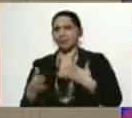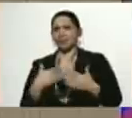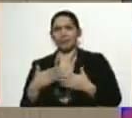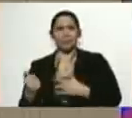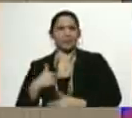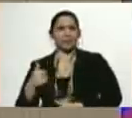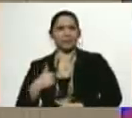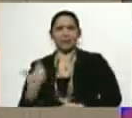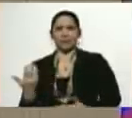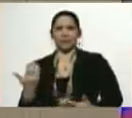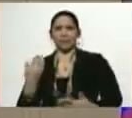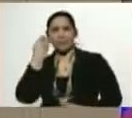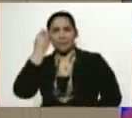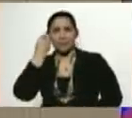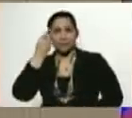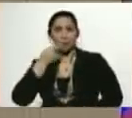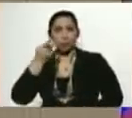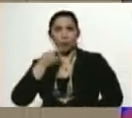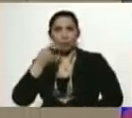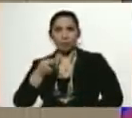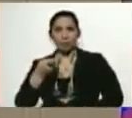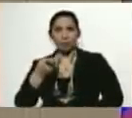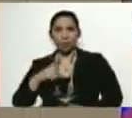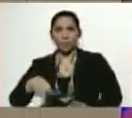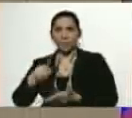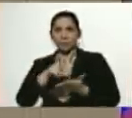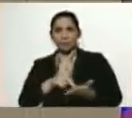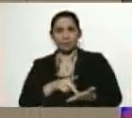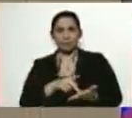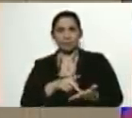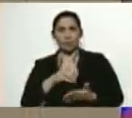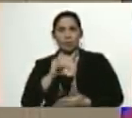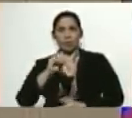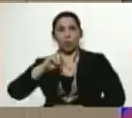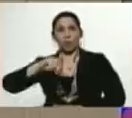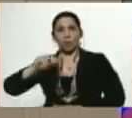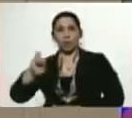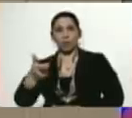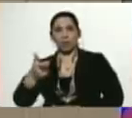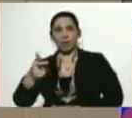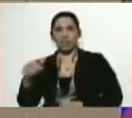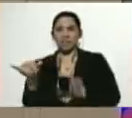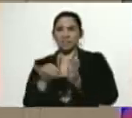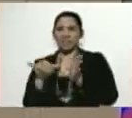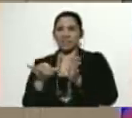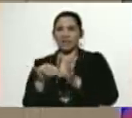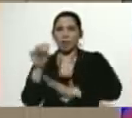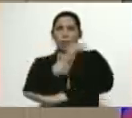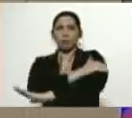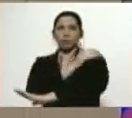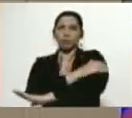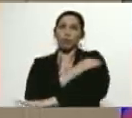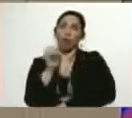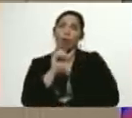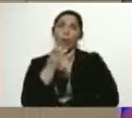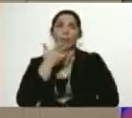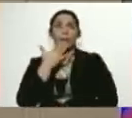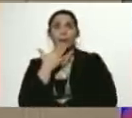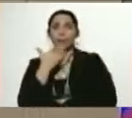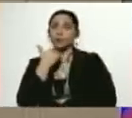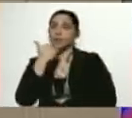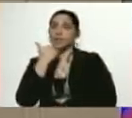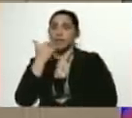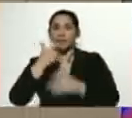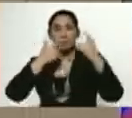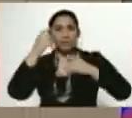de su posición política participen en una ONG que sea cercana a la oposición o que sea cercana al